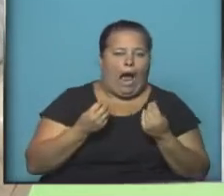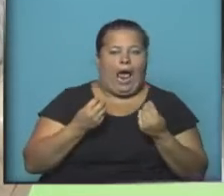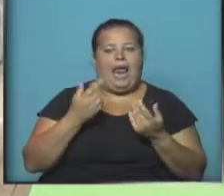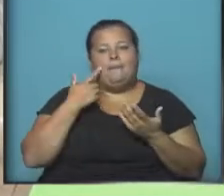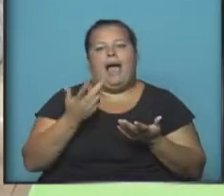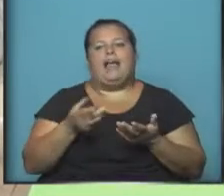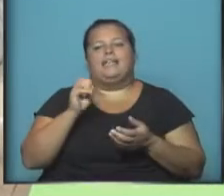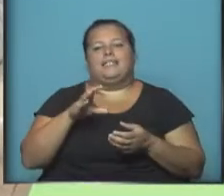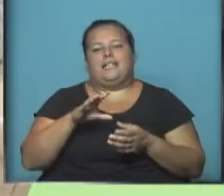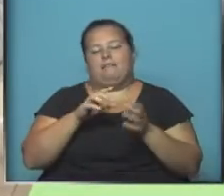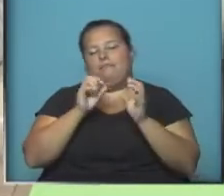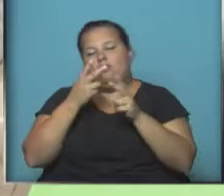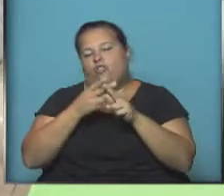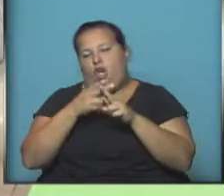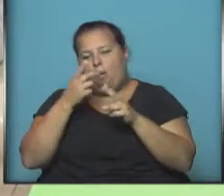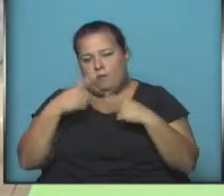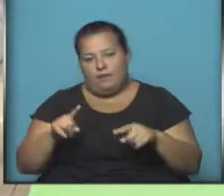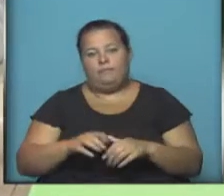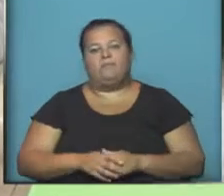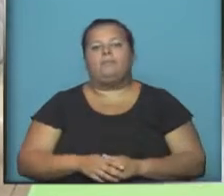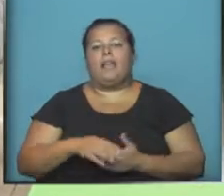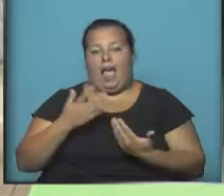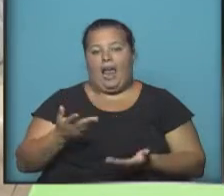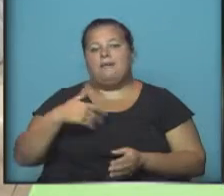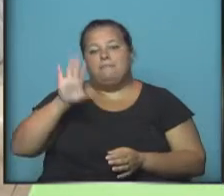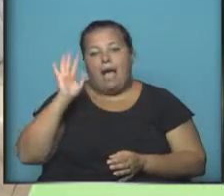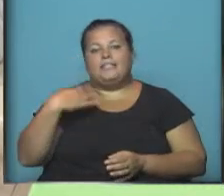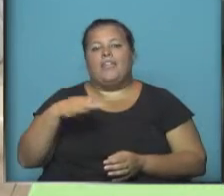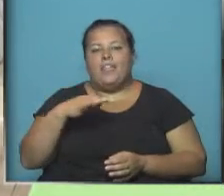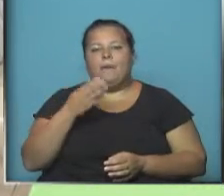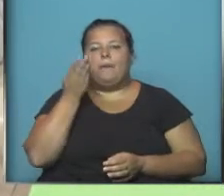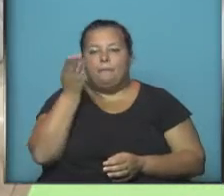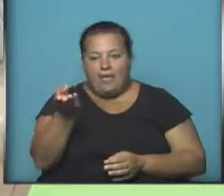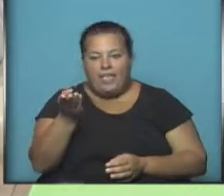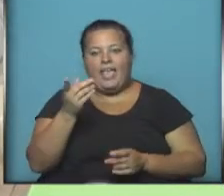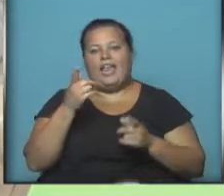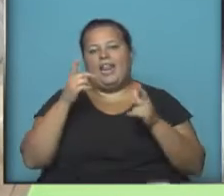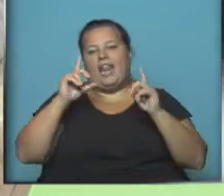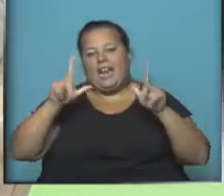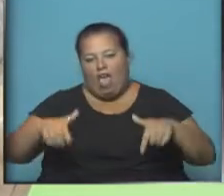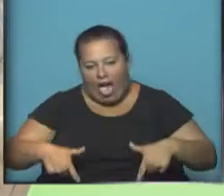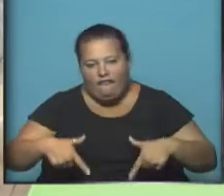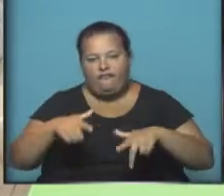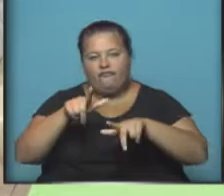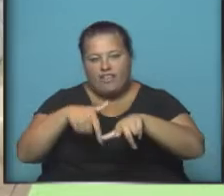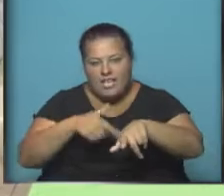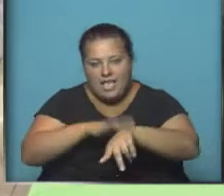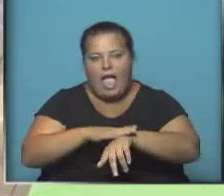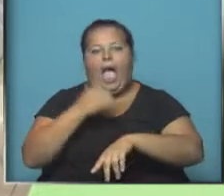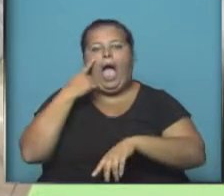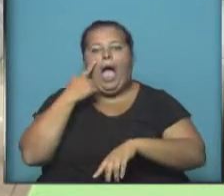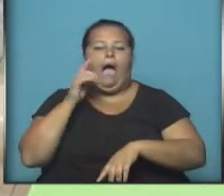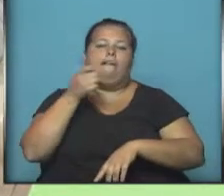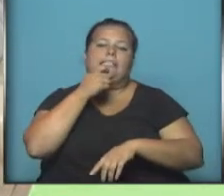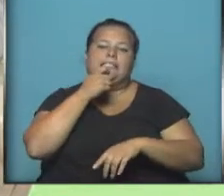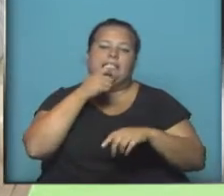llaman desbostezo y de cajón, y obviamente generalmente se tienen que solicitar también estudios radiográficos para ver si no